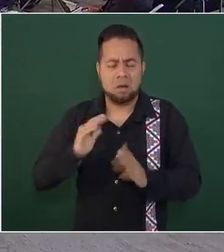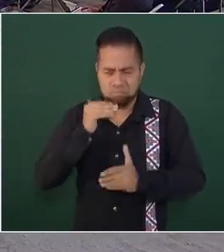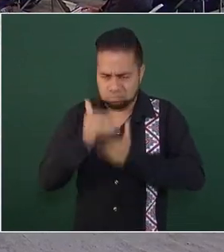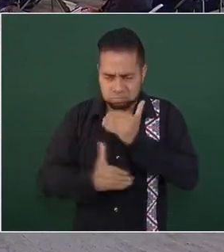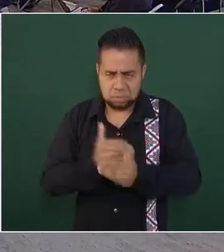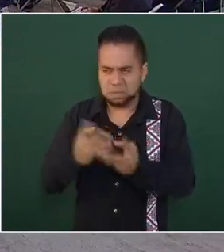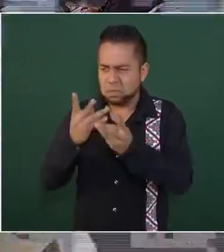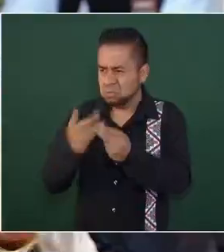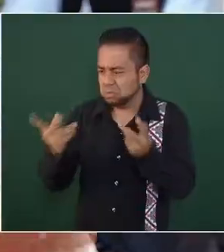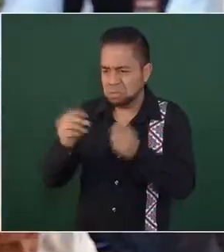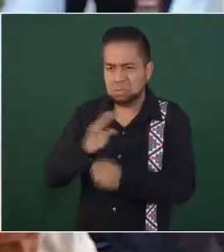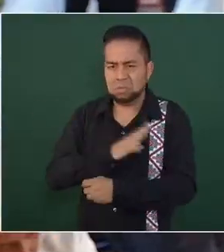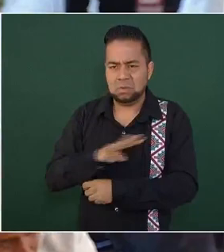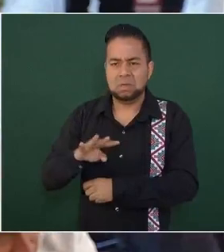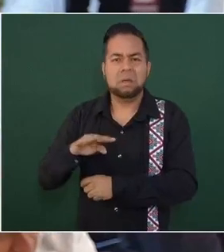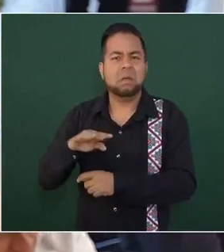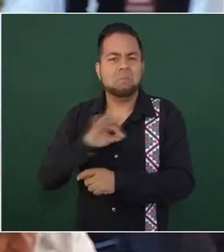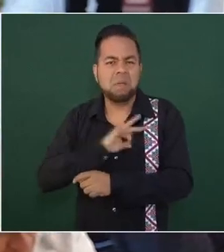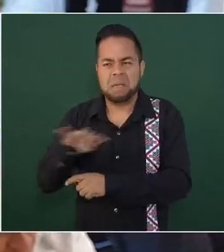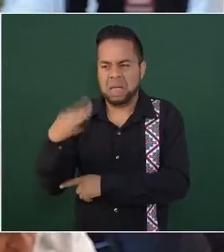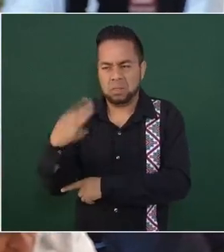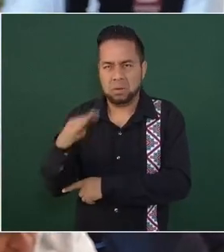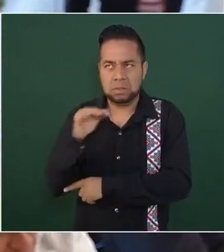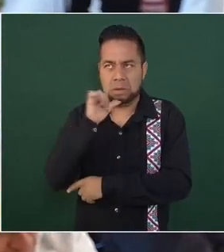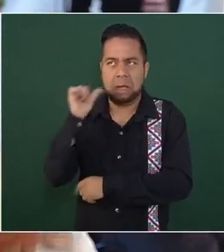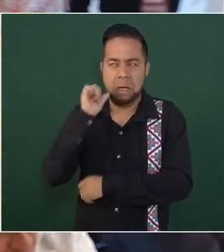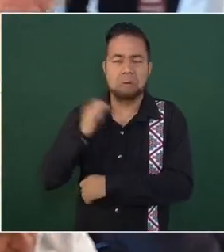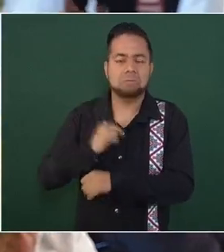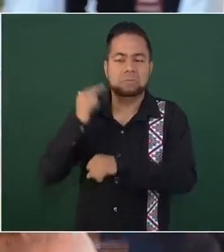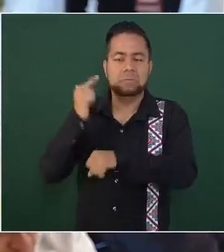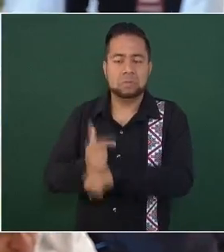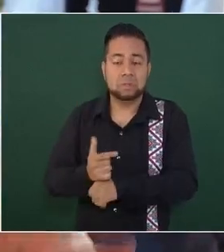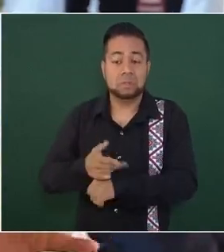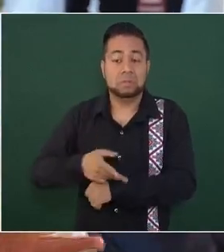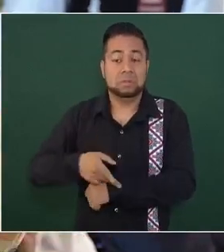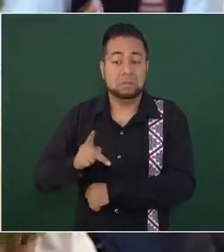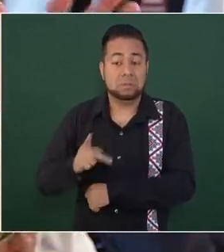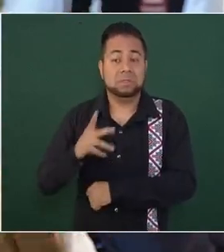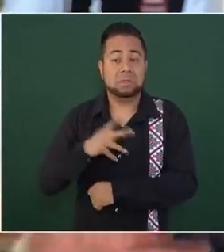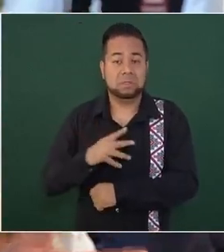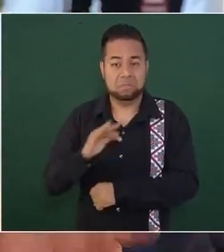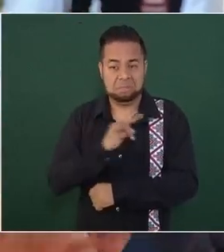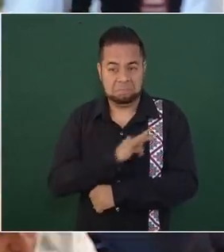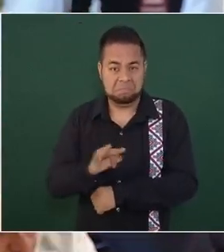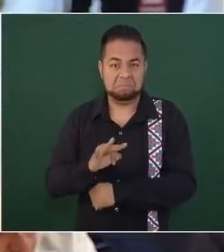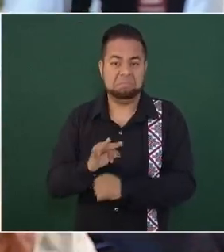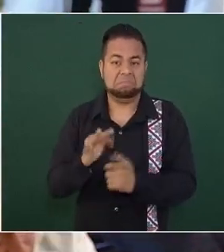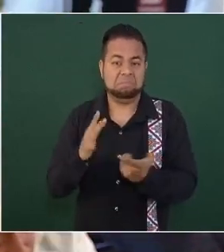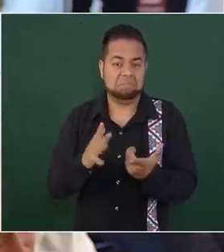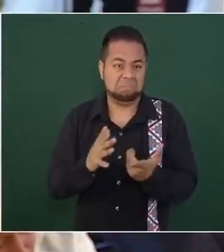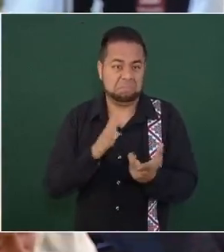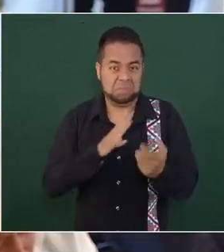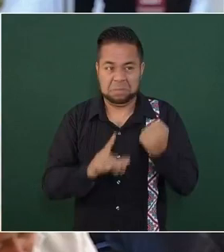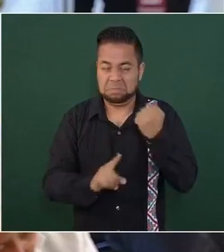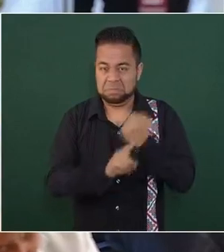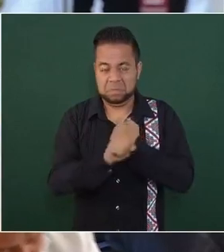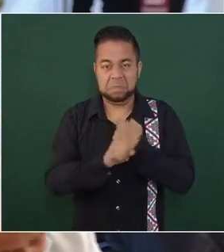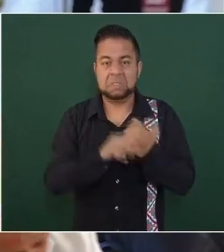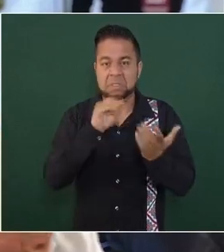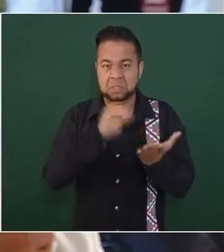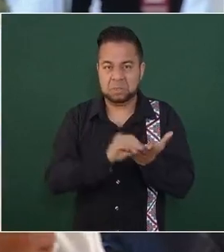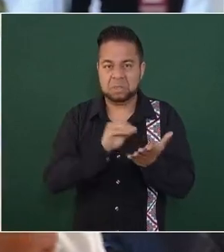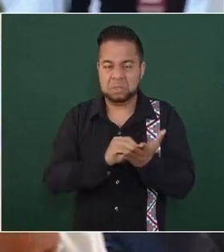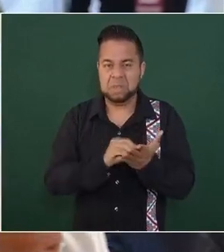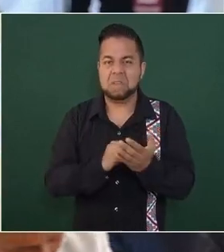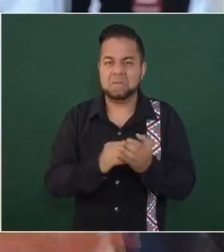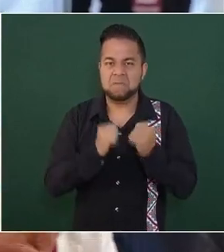se han resuelto aproximadamente 14 por lo que nos enteramos el día de ayer pero son hay al menos otro número igual de conflictos activos esto